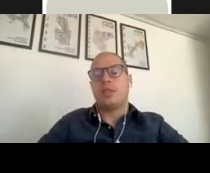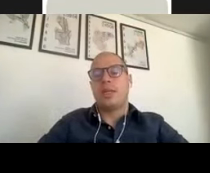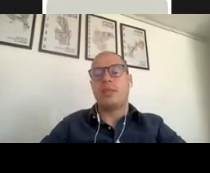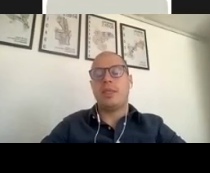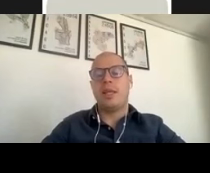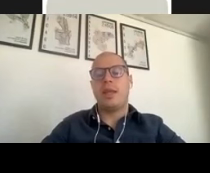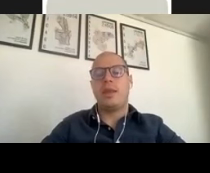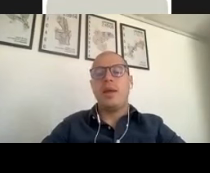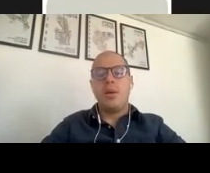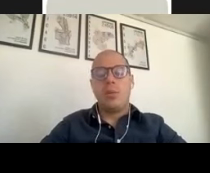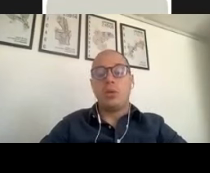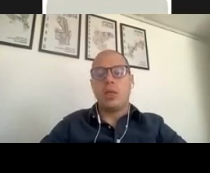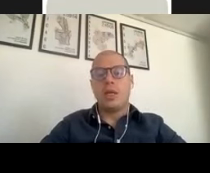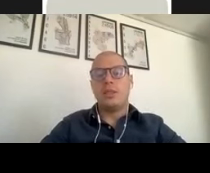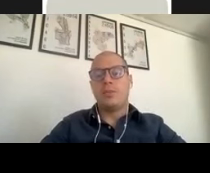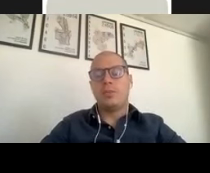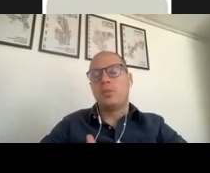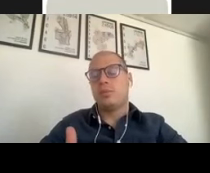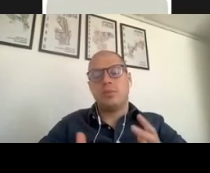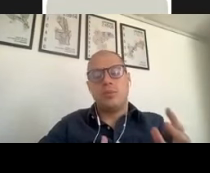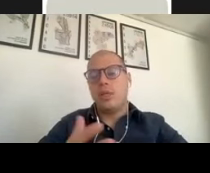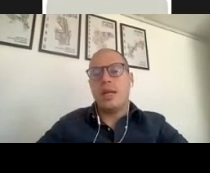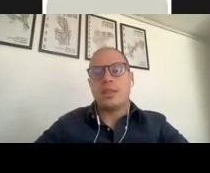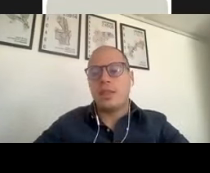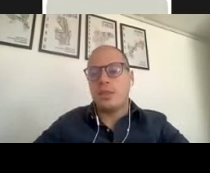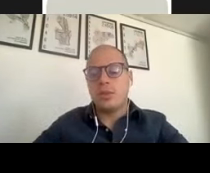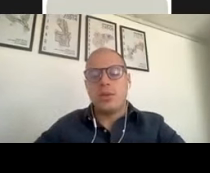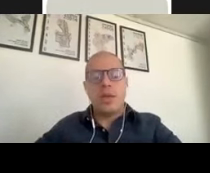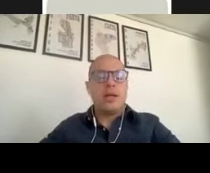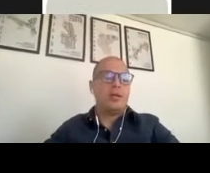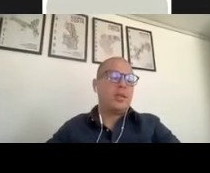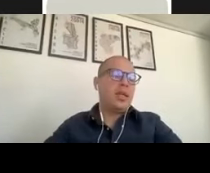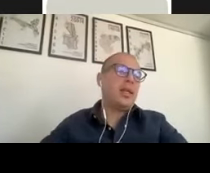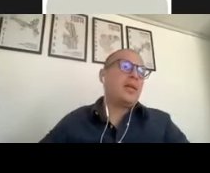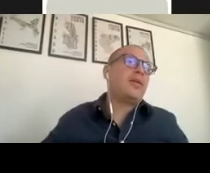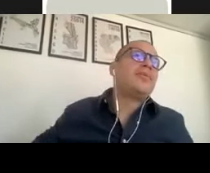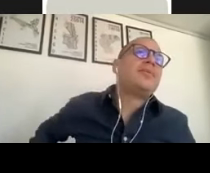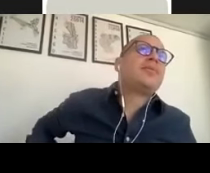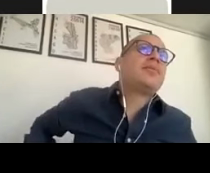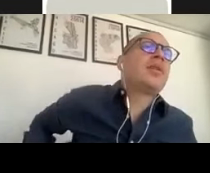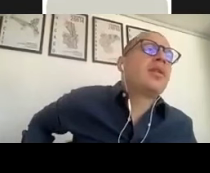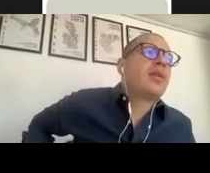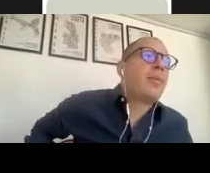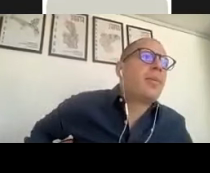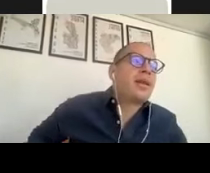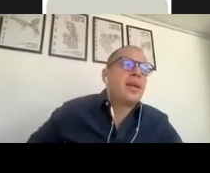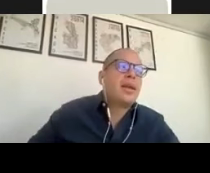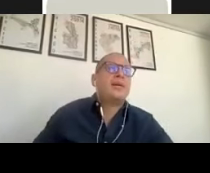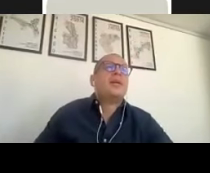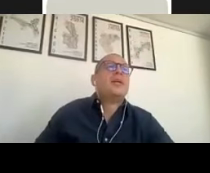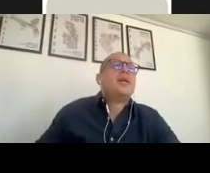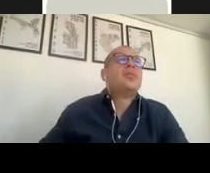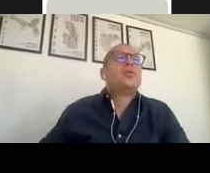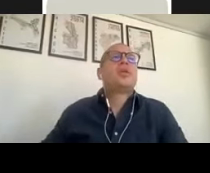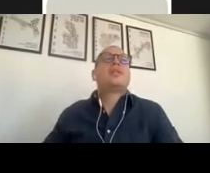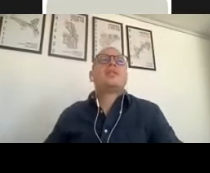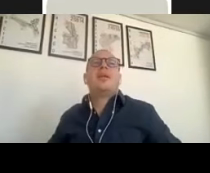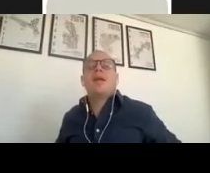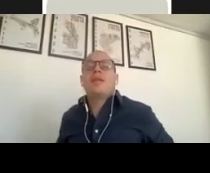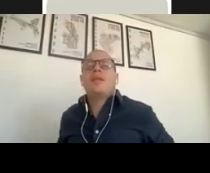con discapacidad motriz, pues, no tienen acceso, no tienen la parte